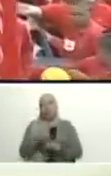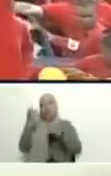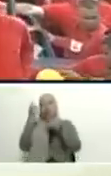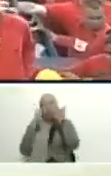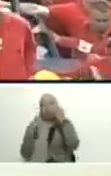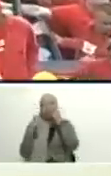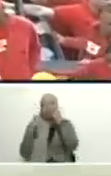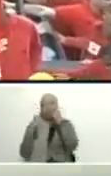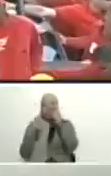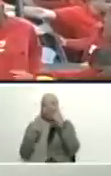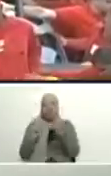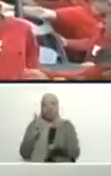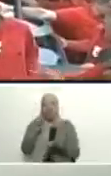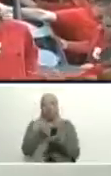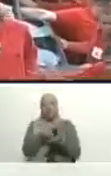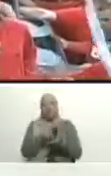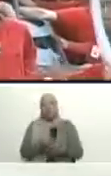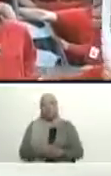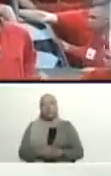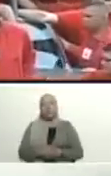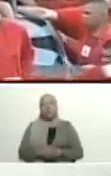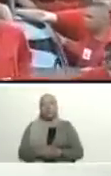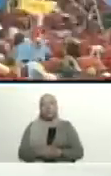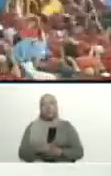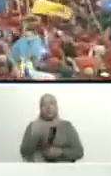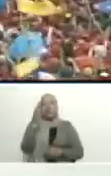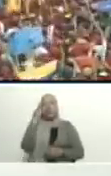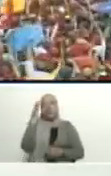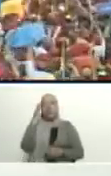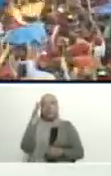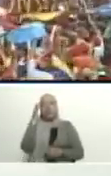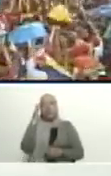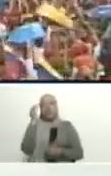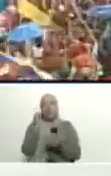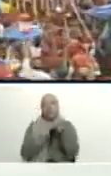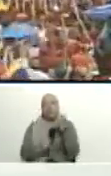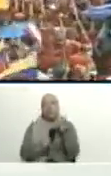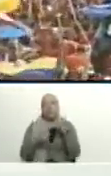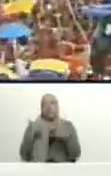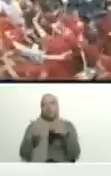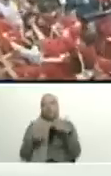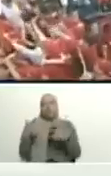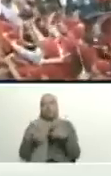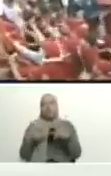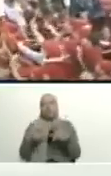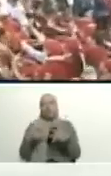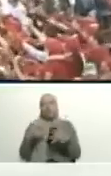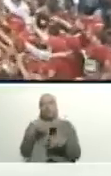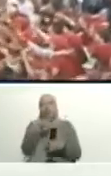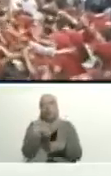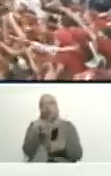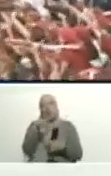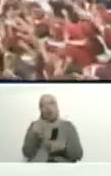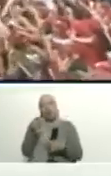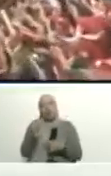Chávez participaría, sin saberlo, en su último acto público de masa